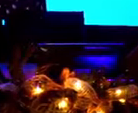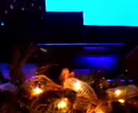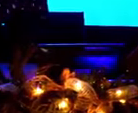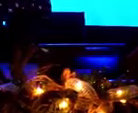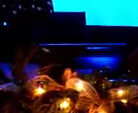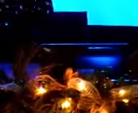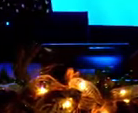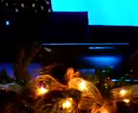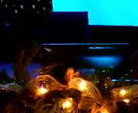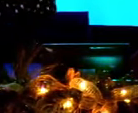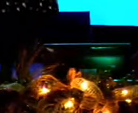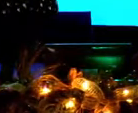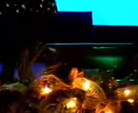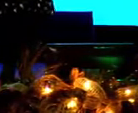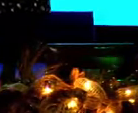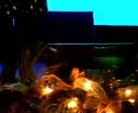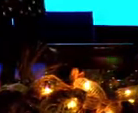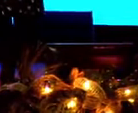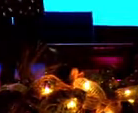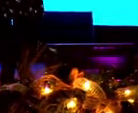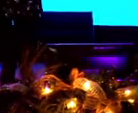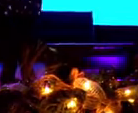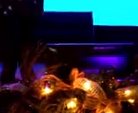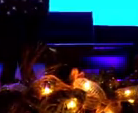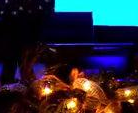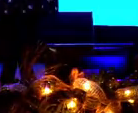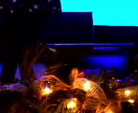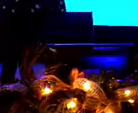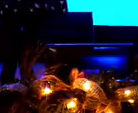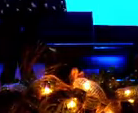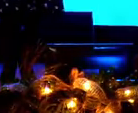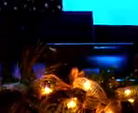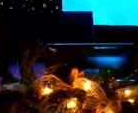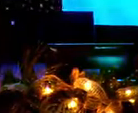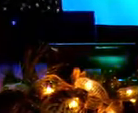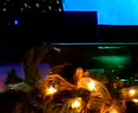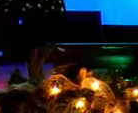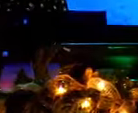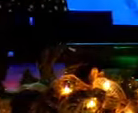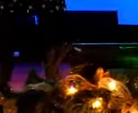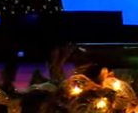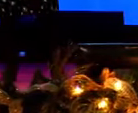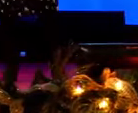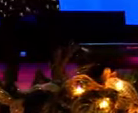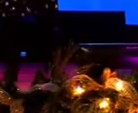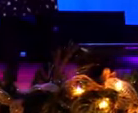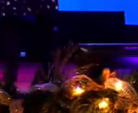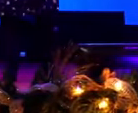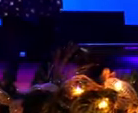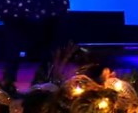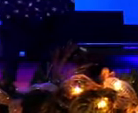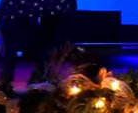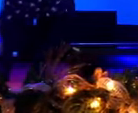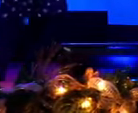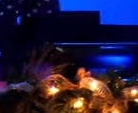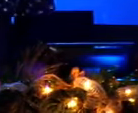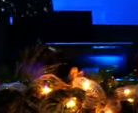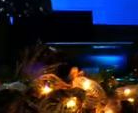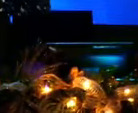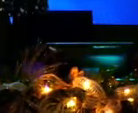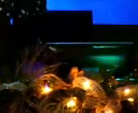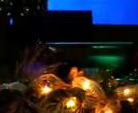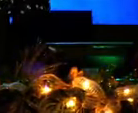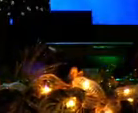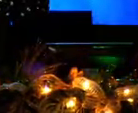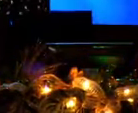esos montes se moverán con su Santo. Uno más, uno más. Juan vio